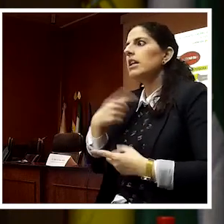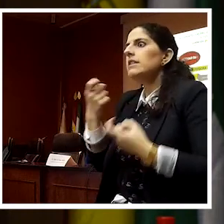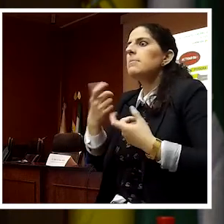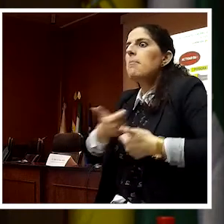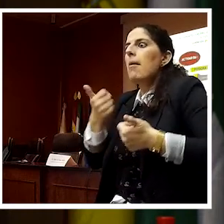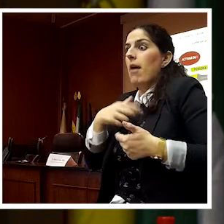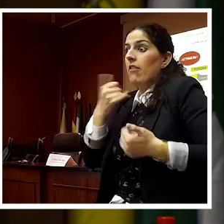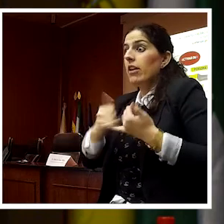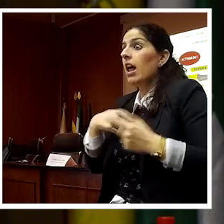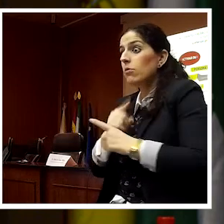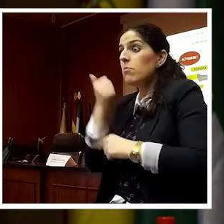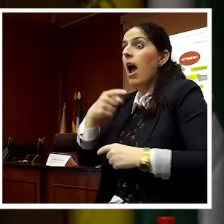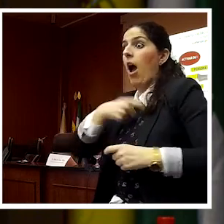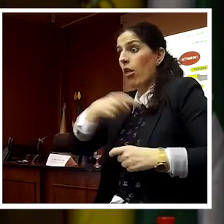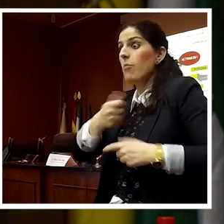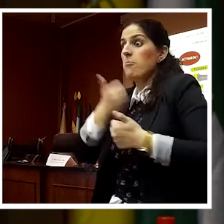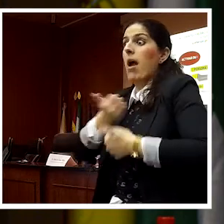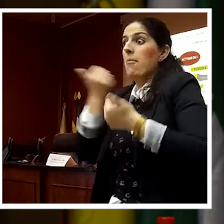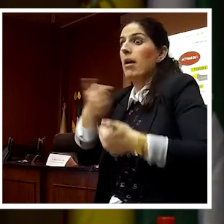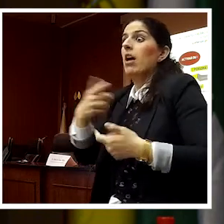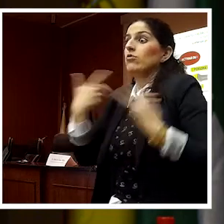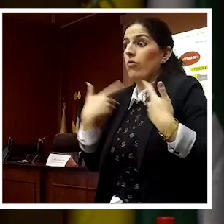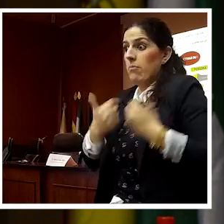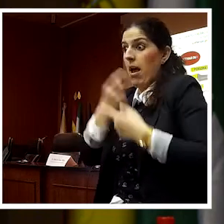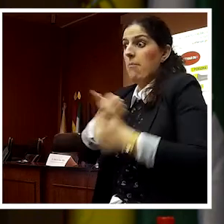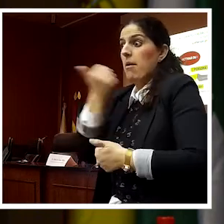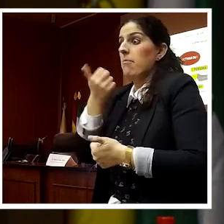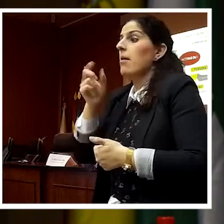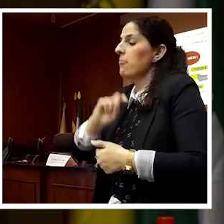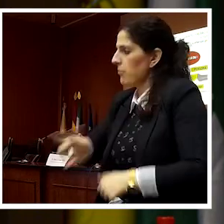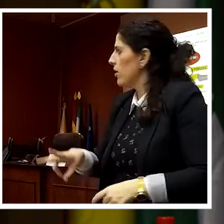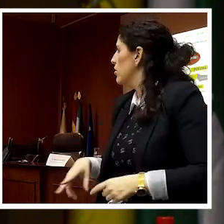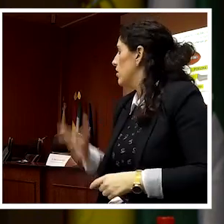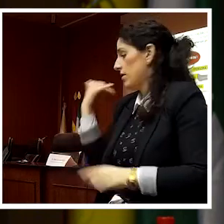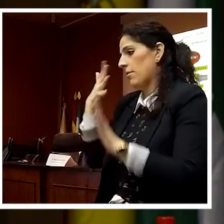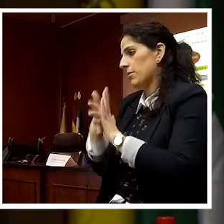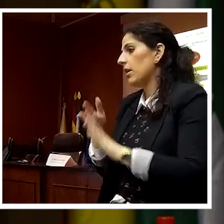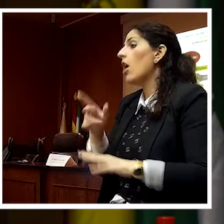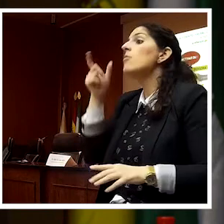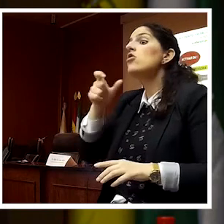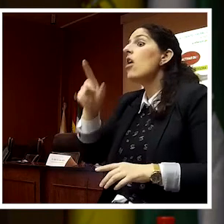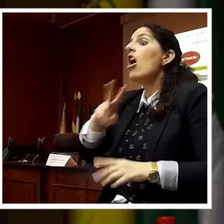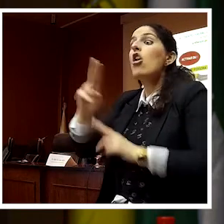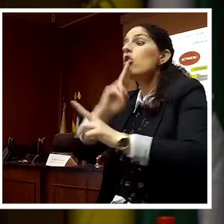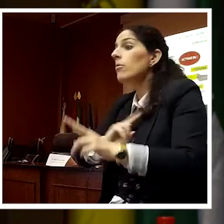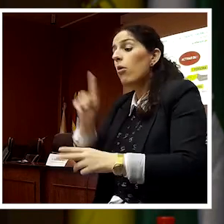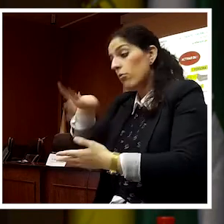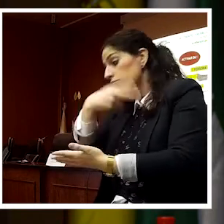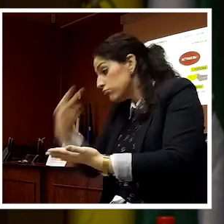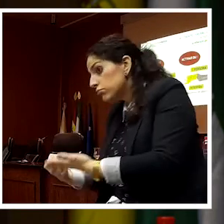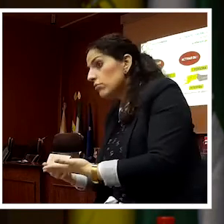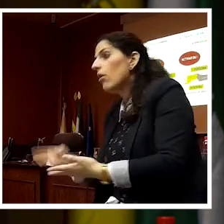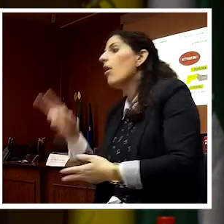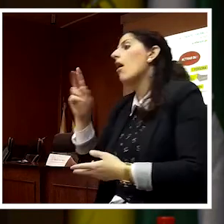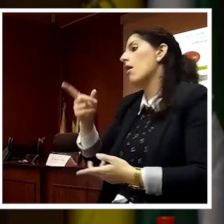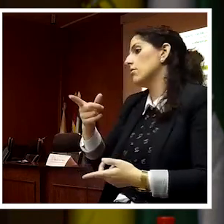oxígeno, esa descarga de catecolaminas que han dicho antes. Si la persona está inconsciente, pues veríamos si respira, pues lo ponemos